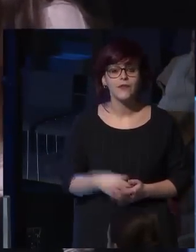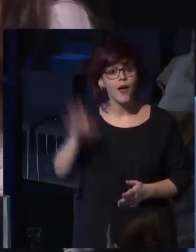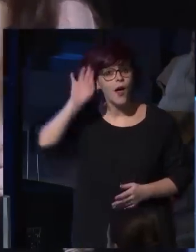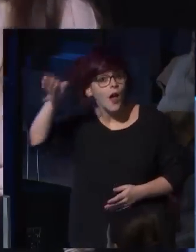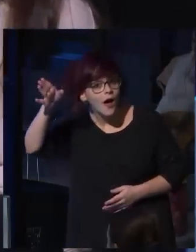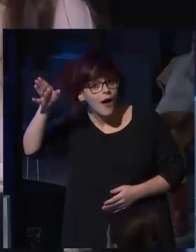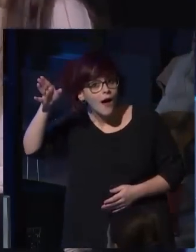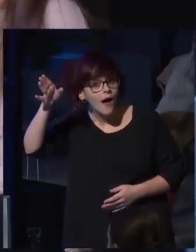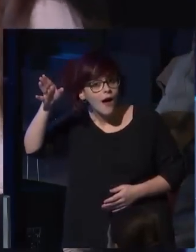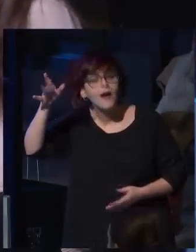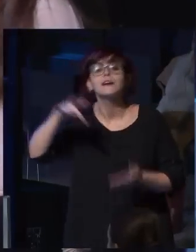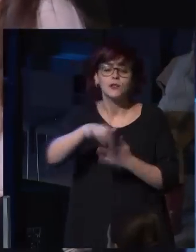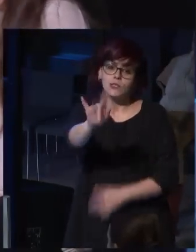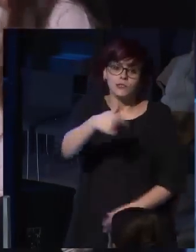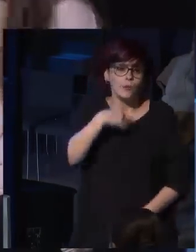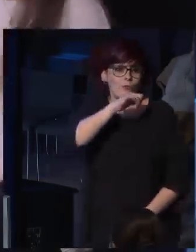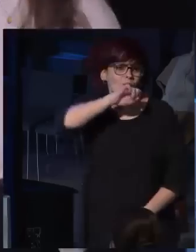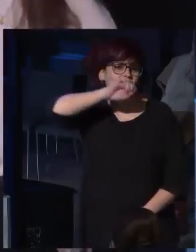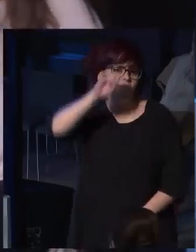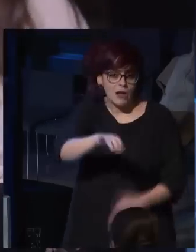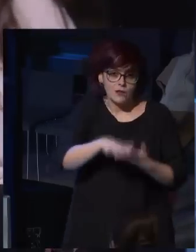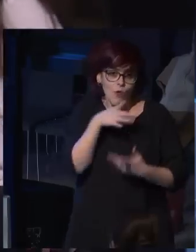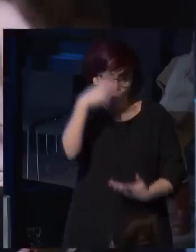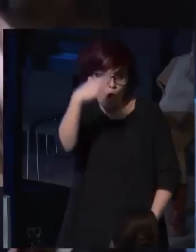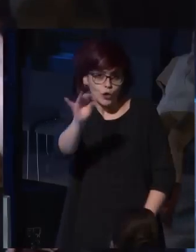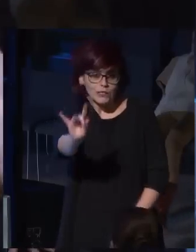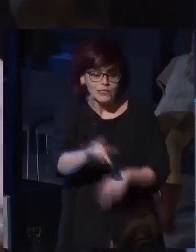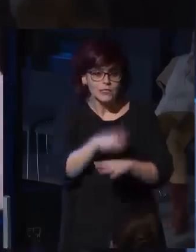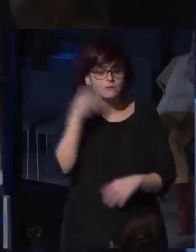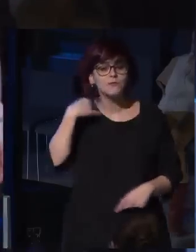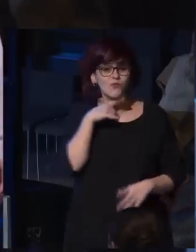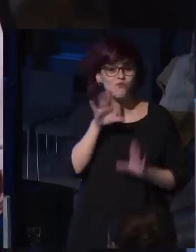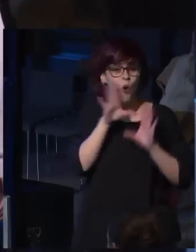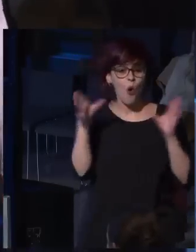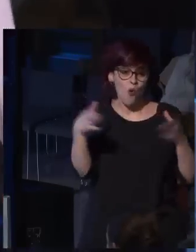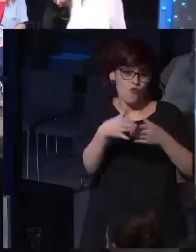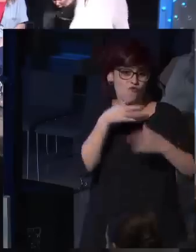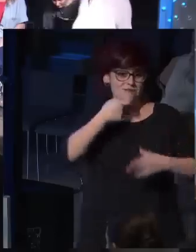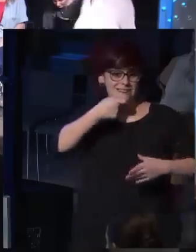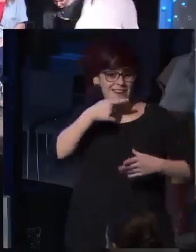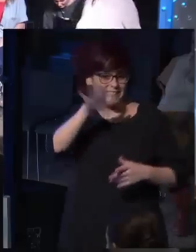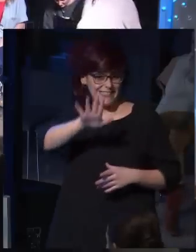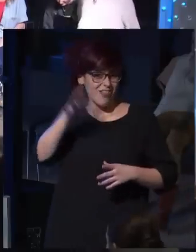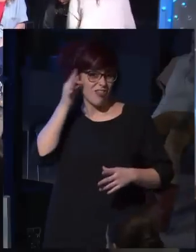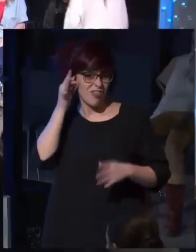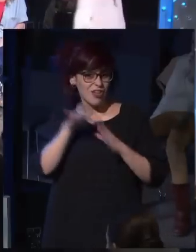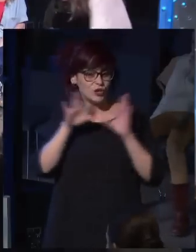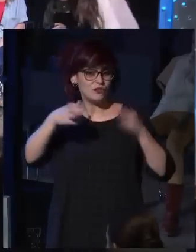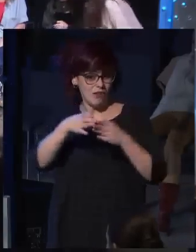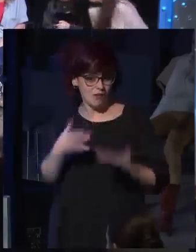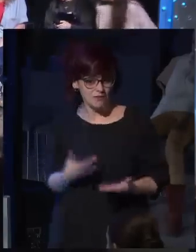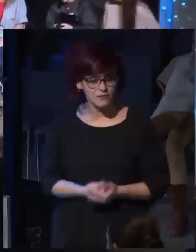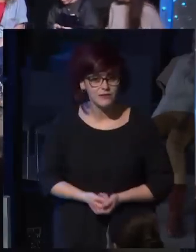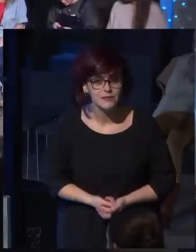Hola. Yo sí, yo era muy fan de las Spice Girls, claro. Ya, lo digo porque como justo había Jorge hablado de esa